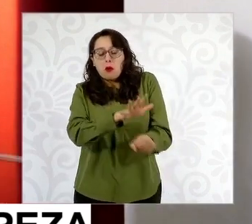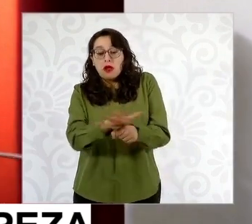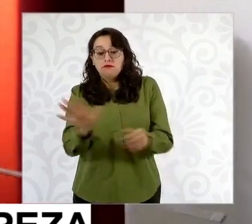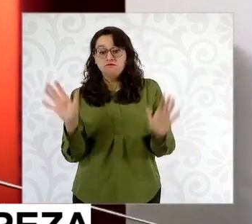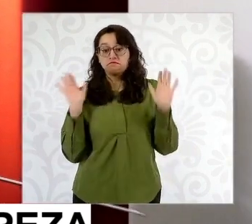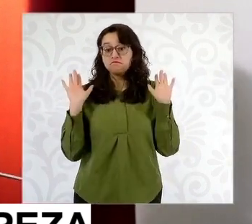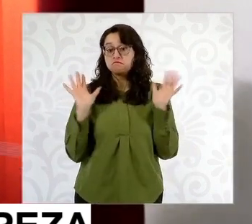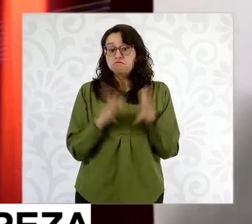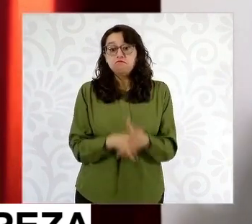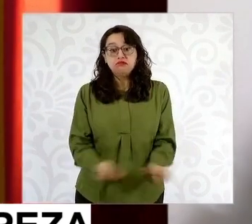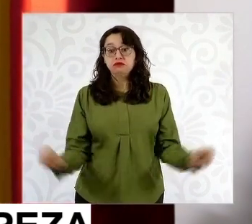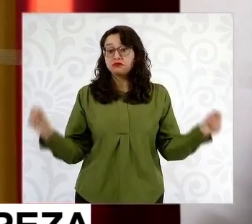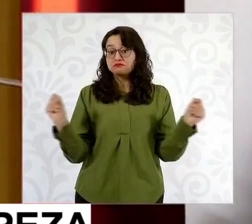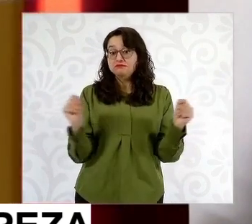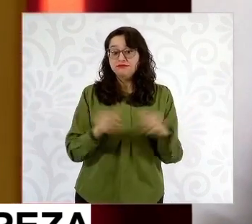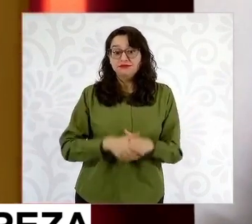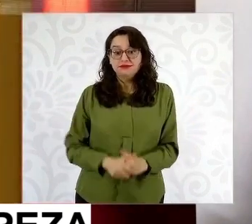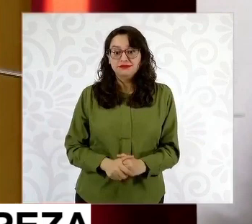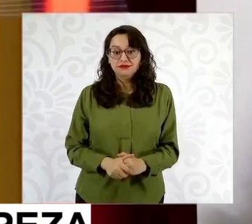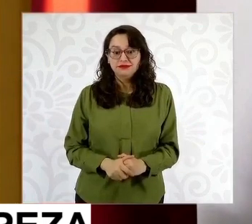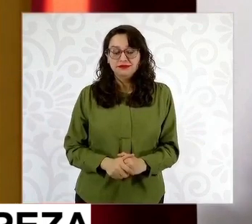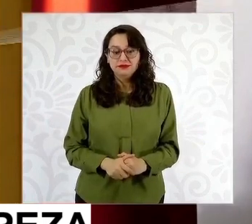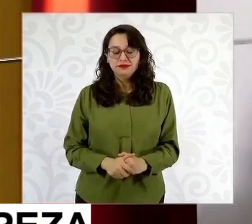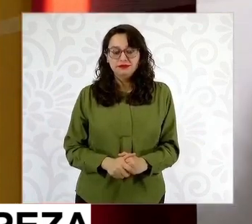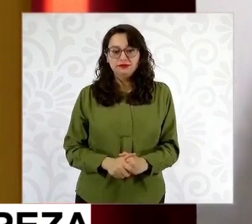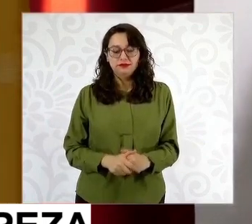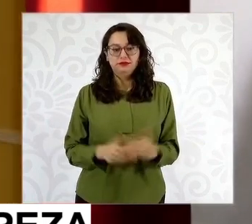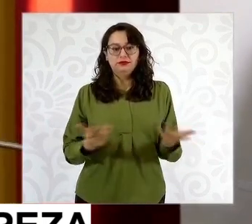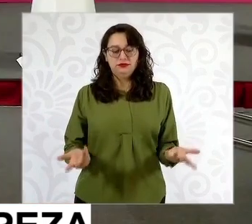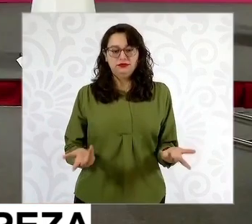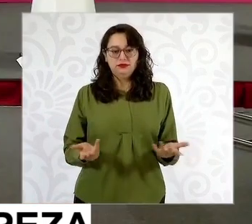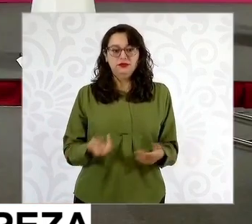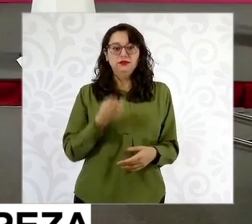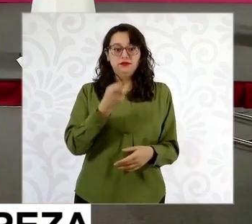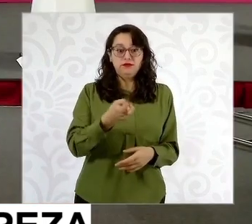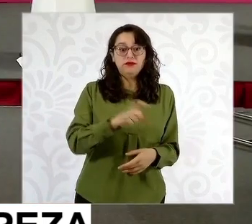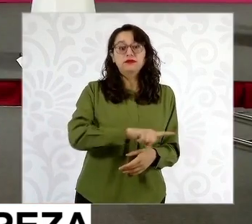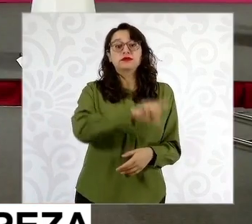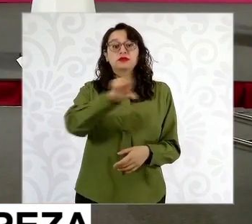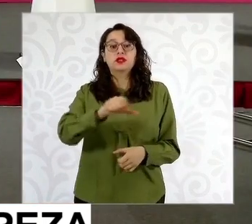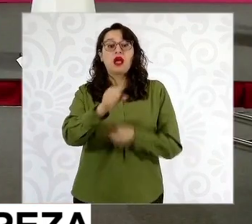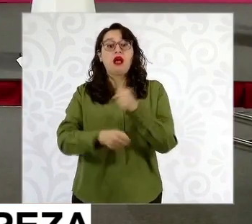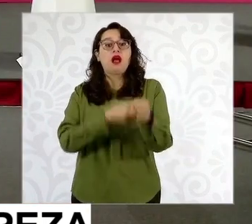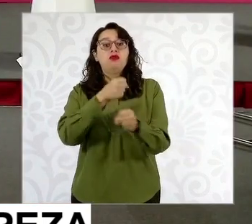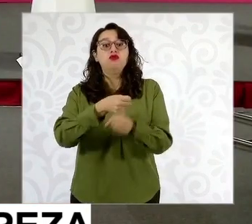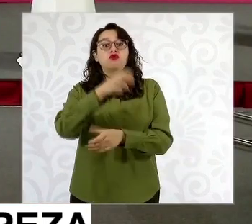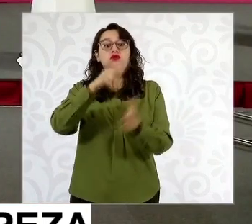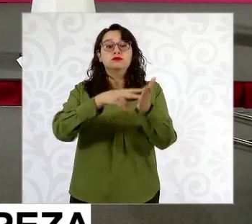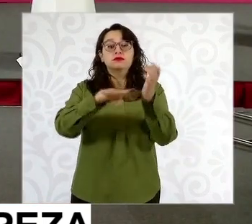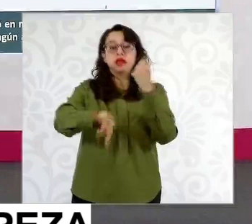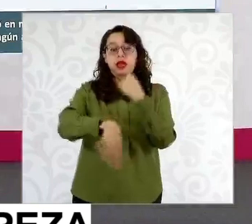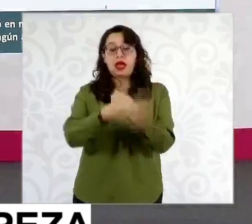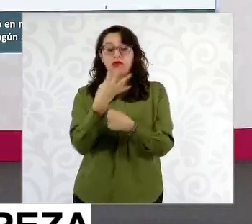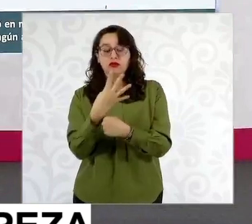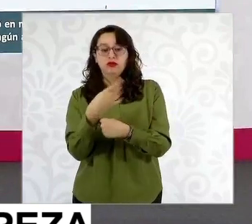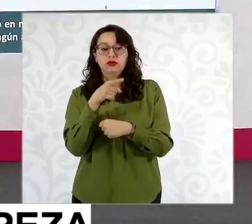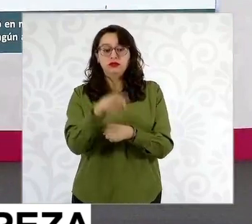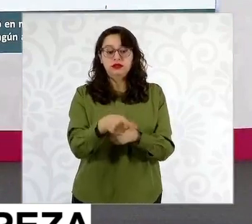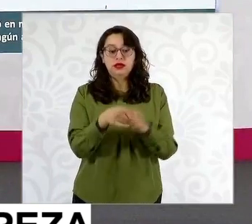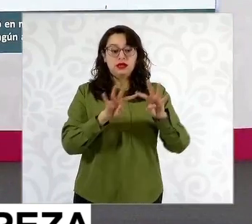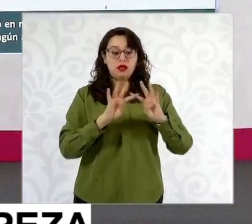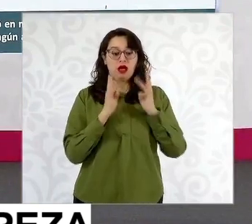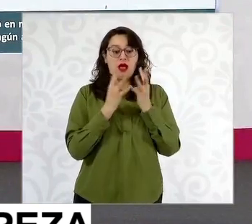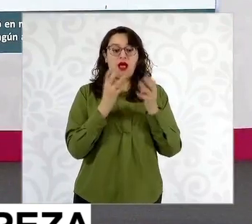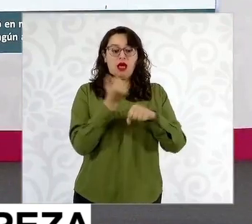Entonces, a partir de esto, en 2014, el Consejo de Administración desapareció el